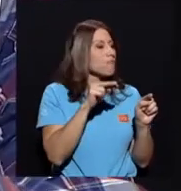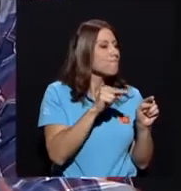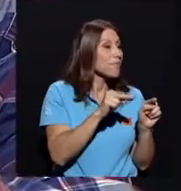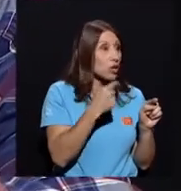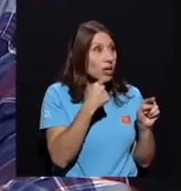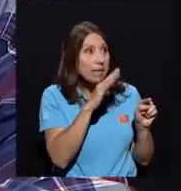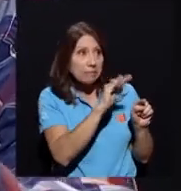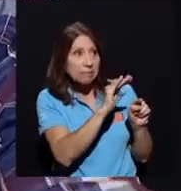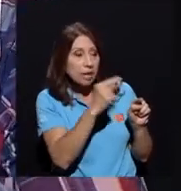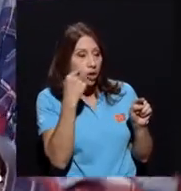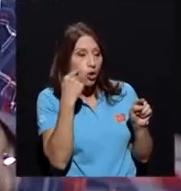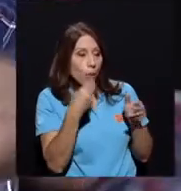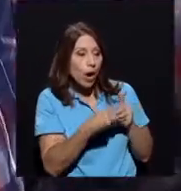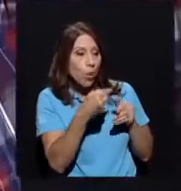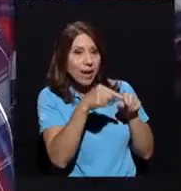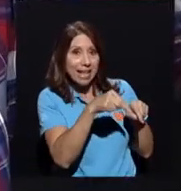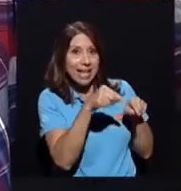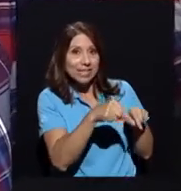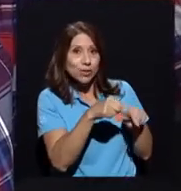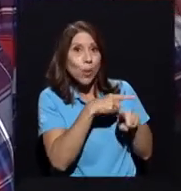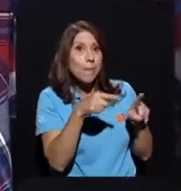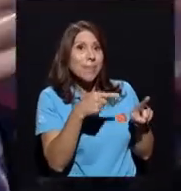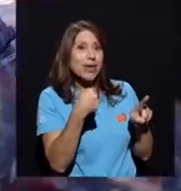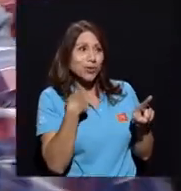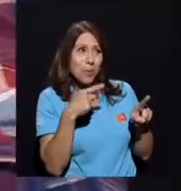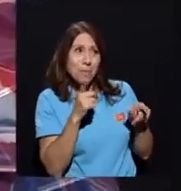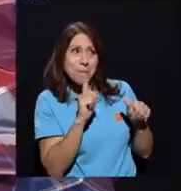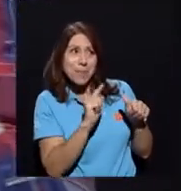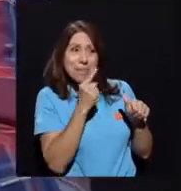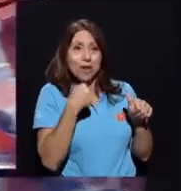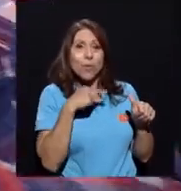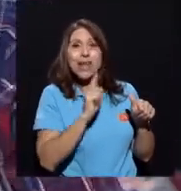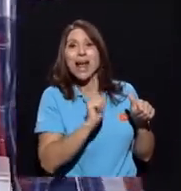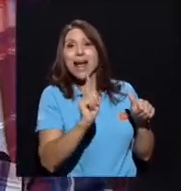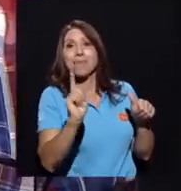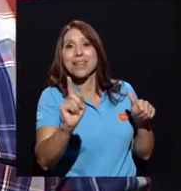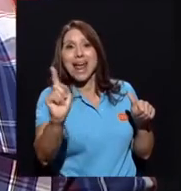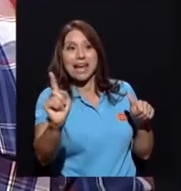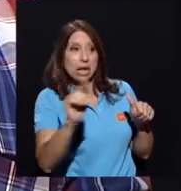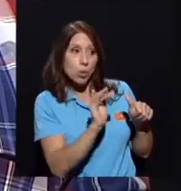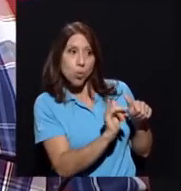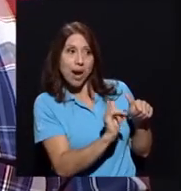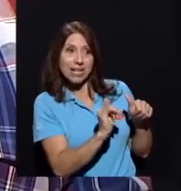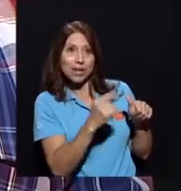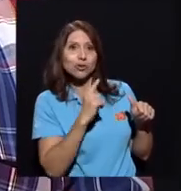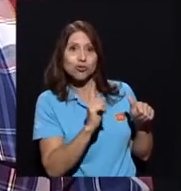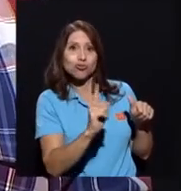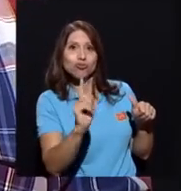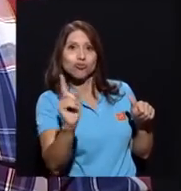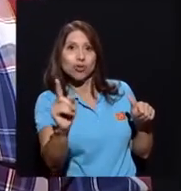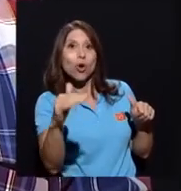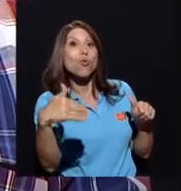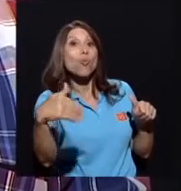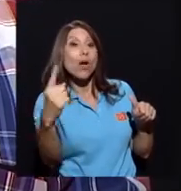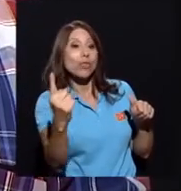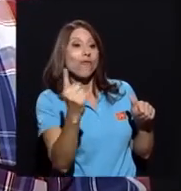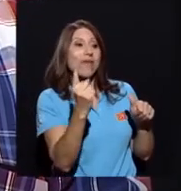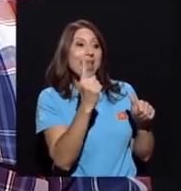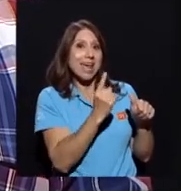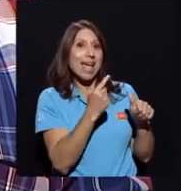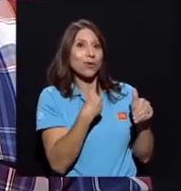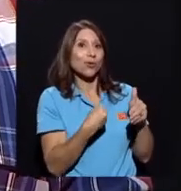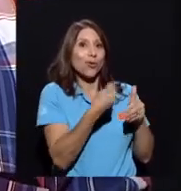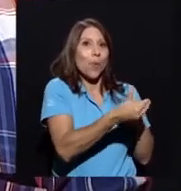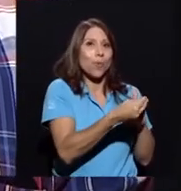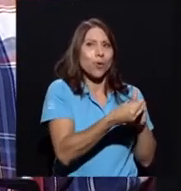yo voy a comprar estos discos pero echar la caminada si los compró cuando venga el señor muy serio me dice cuando venga el precio es otro